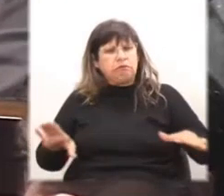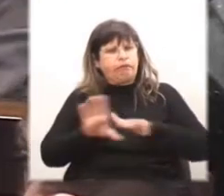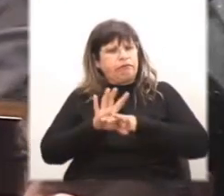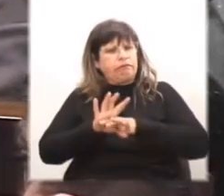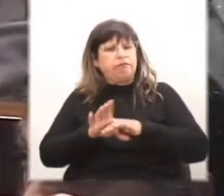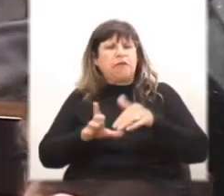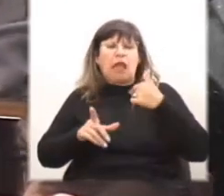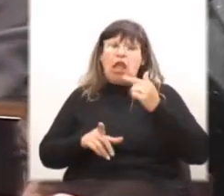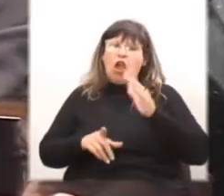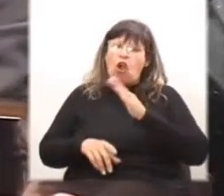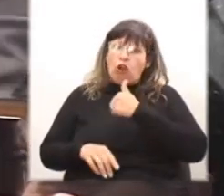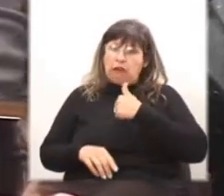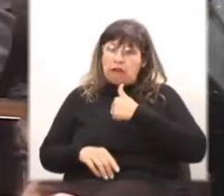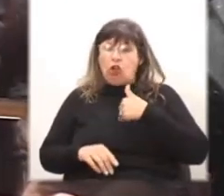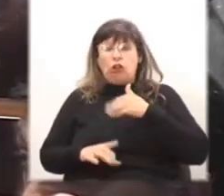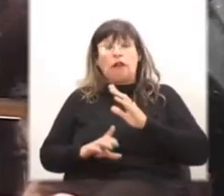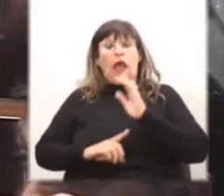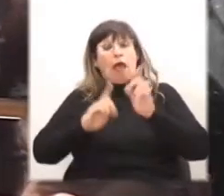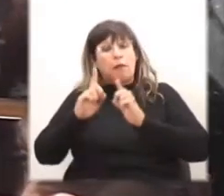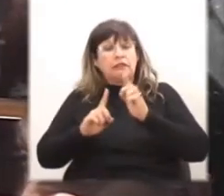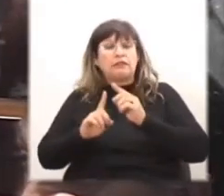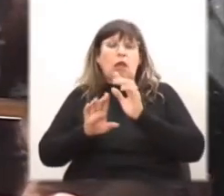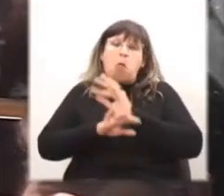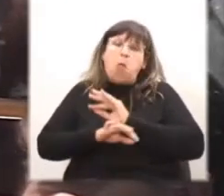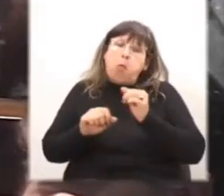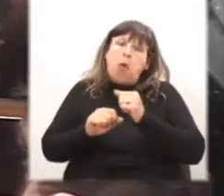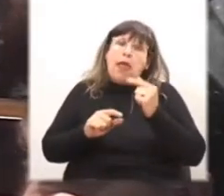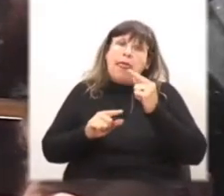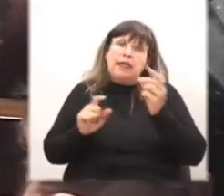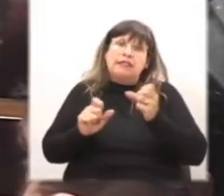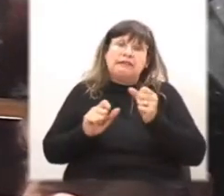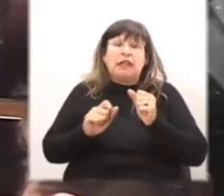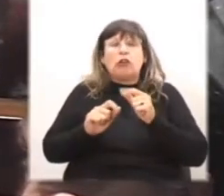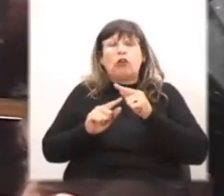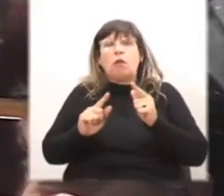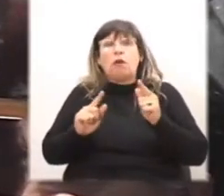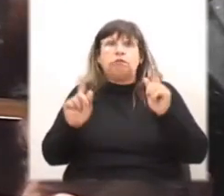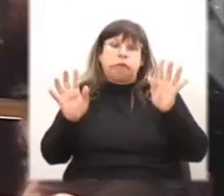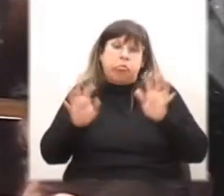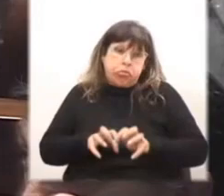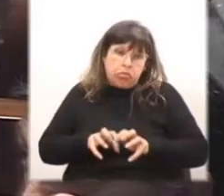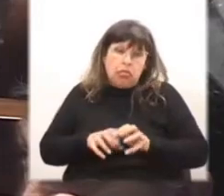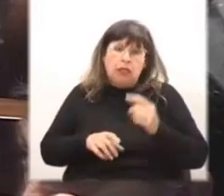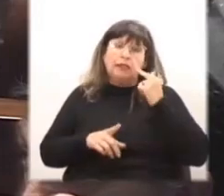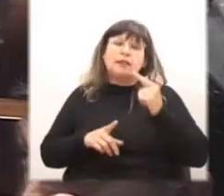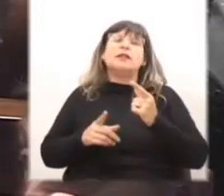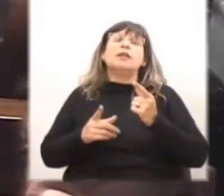la investidura a veces pueden hacernos desbarrancar. Muchas gracias, señor presidente.